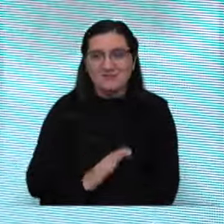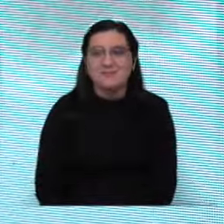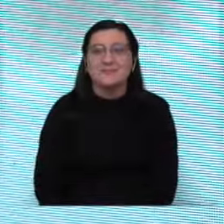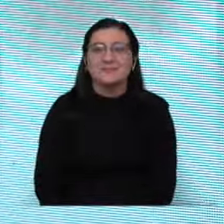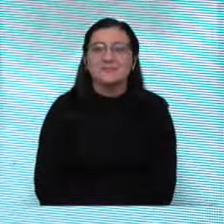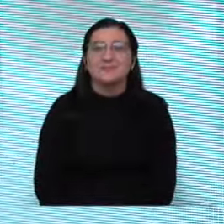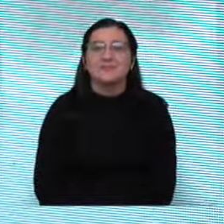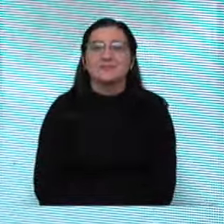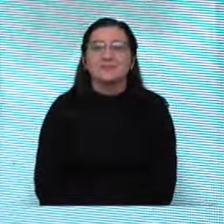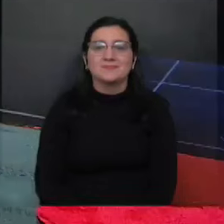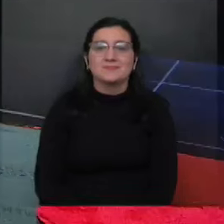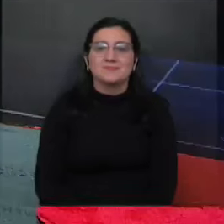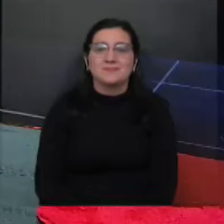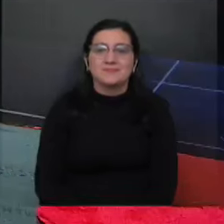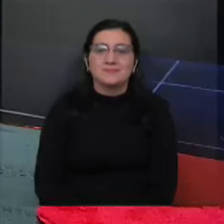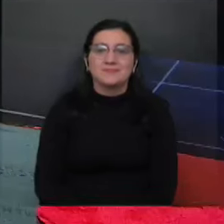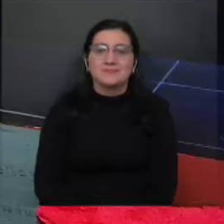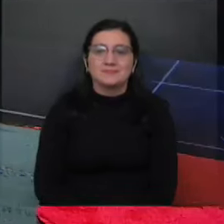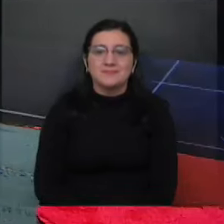corazones rojos